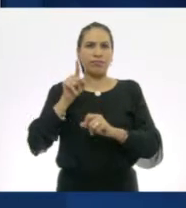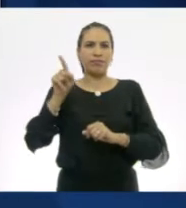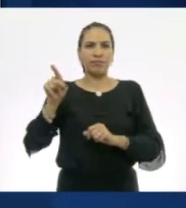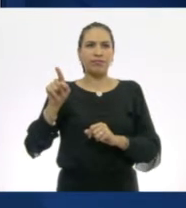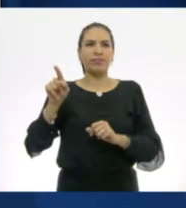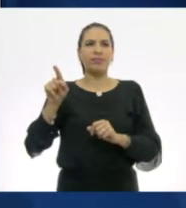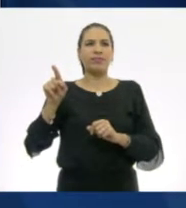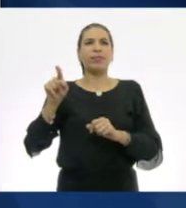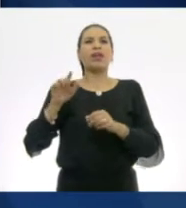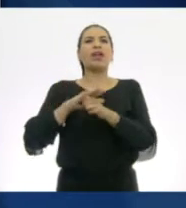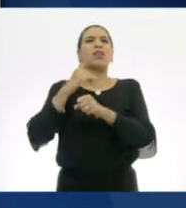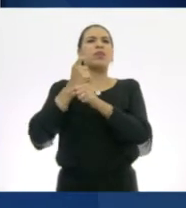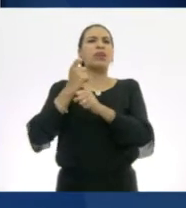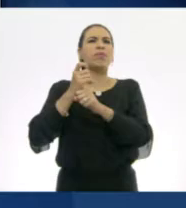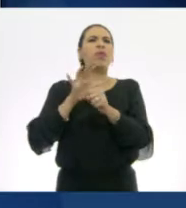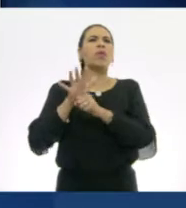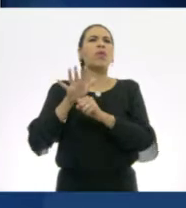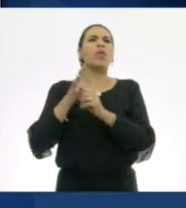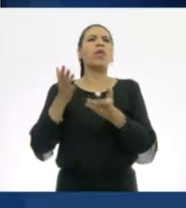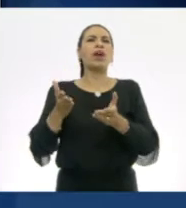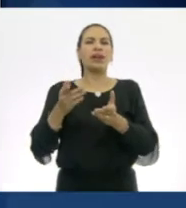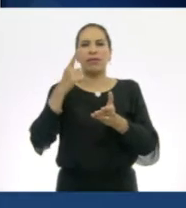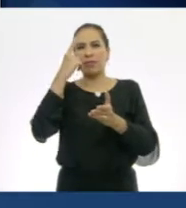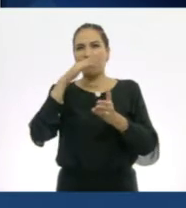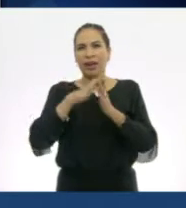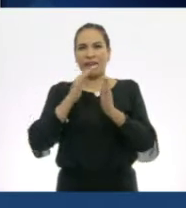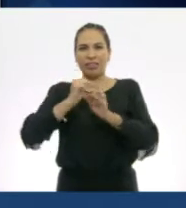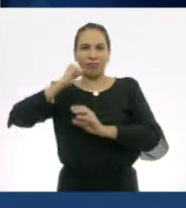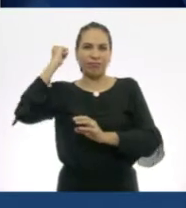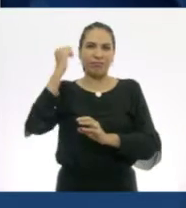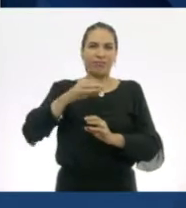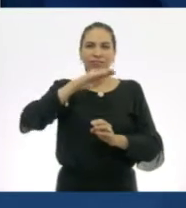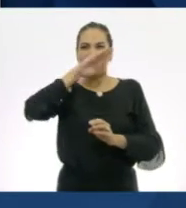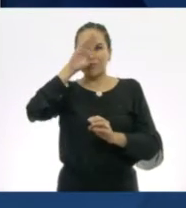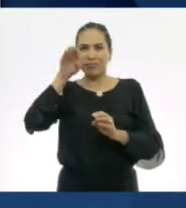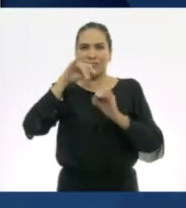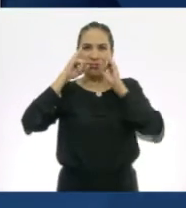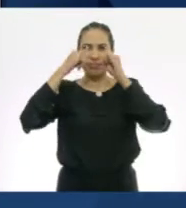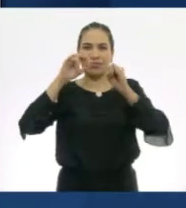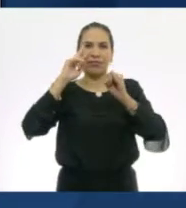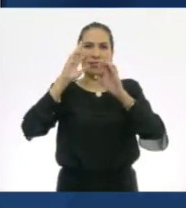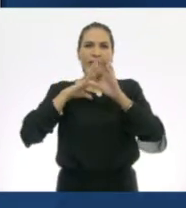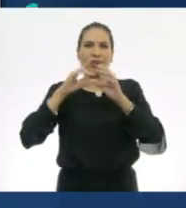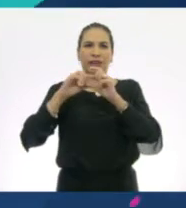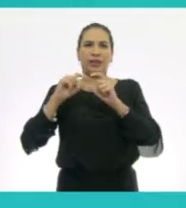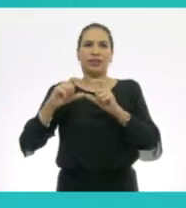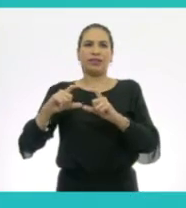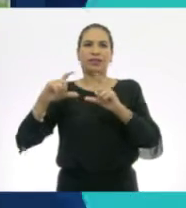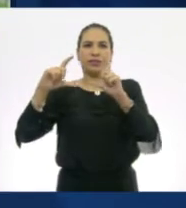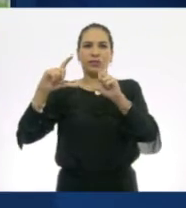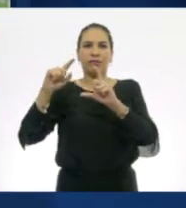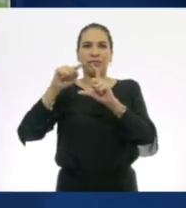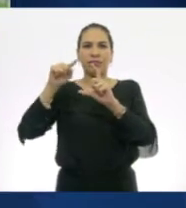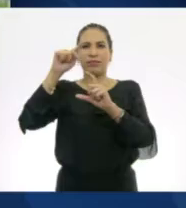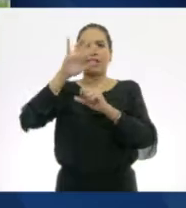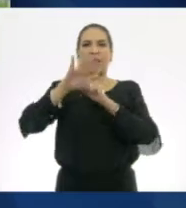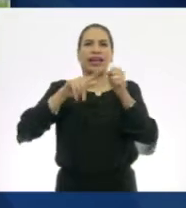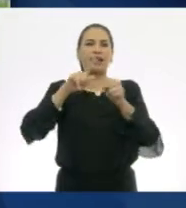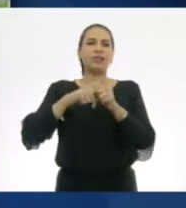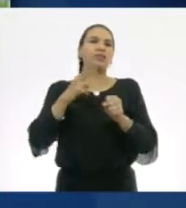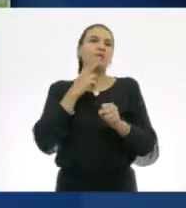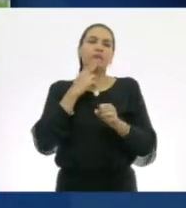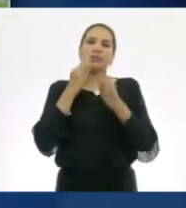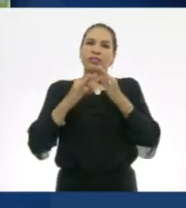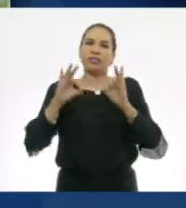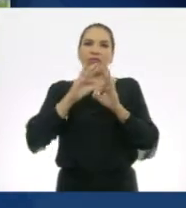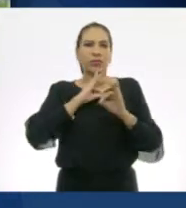del primer subtema que se desprende a la caza del mamut está en la parte superior que son animales indispensables